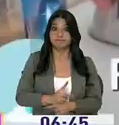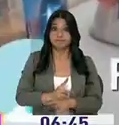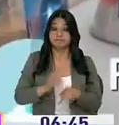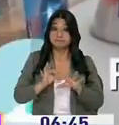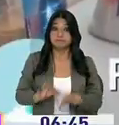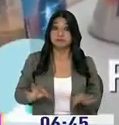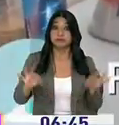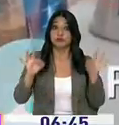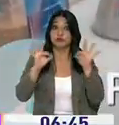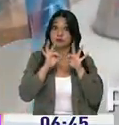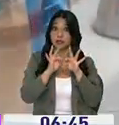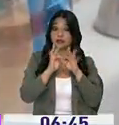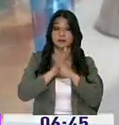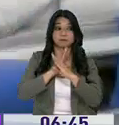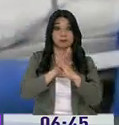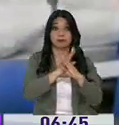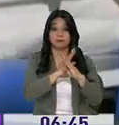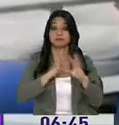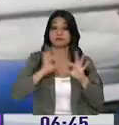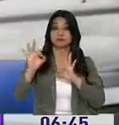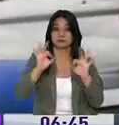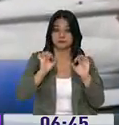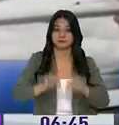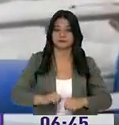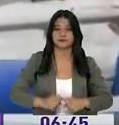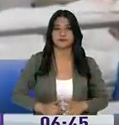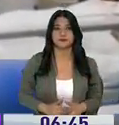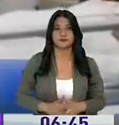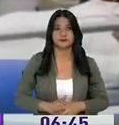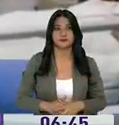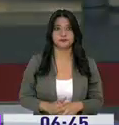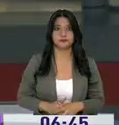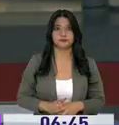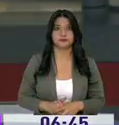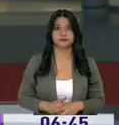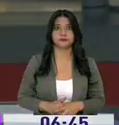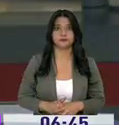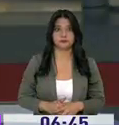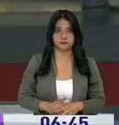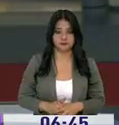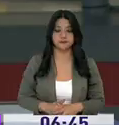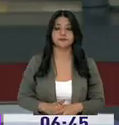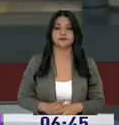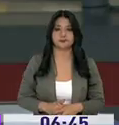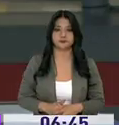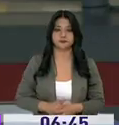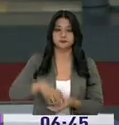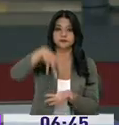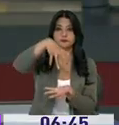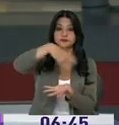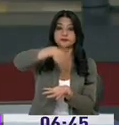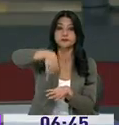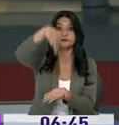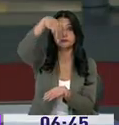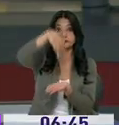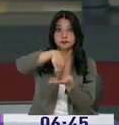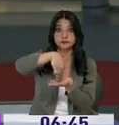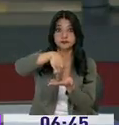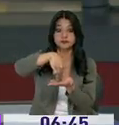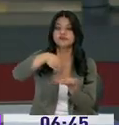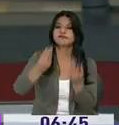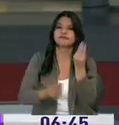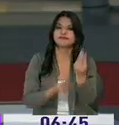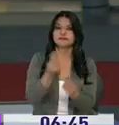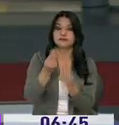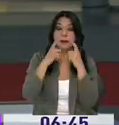pueden evitar el contagio, informó Valeria Navarro. En la provincia de Manabí continúa el desabastecimiento